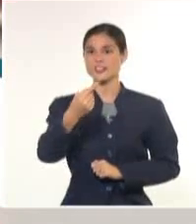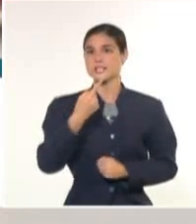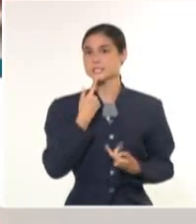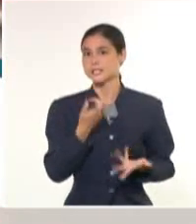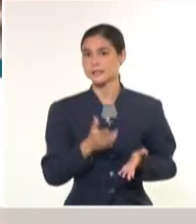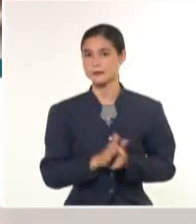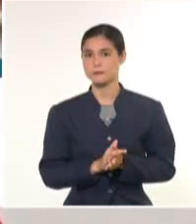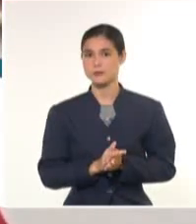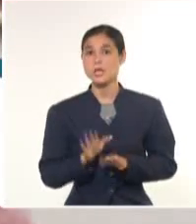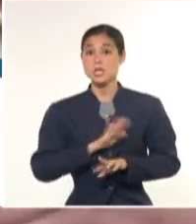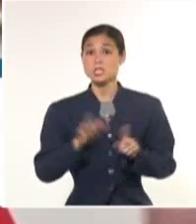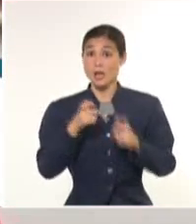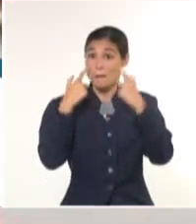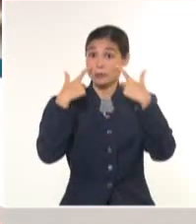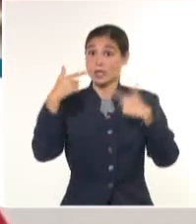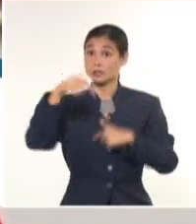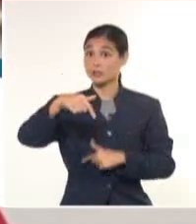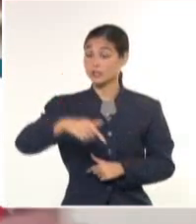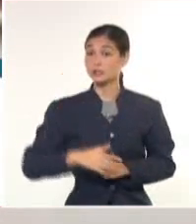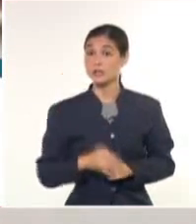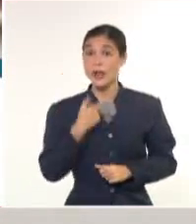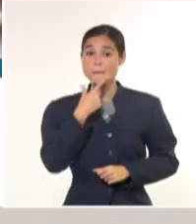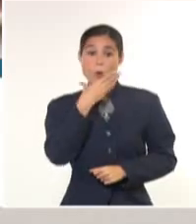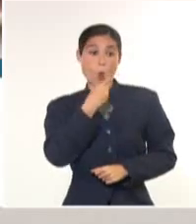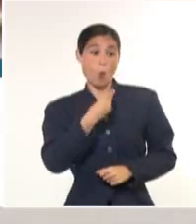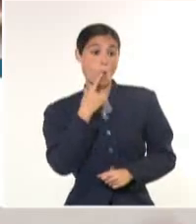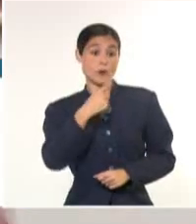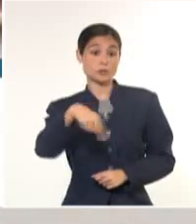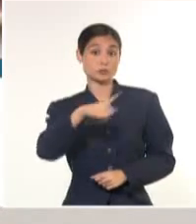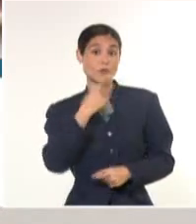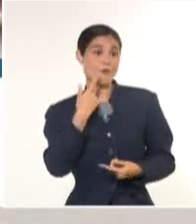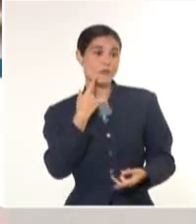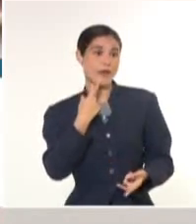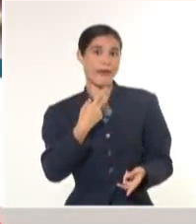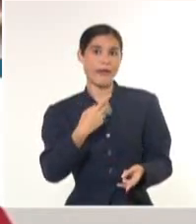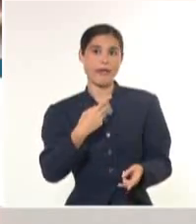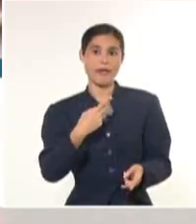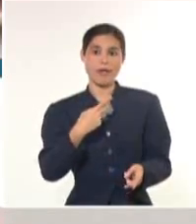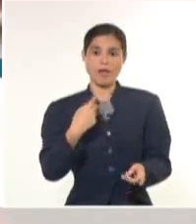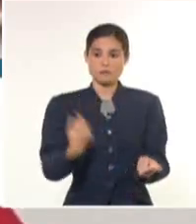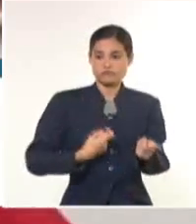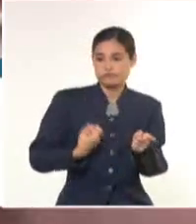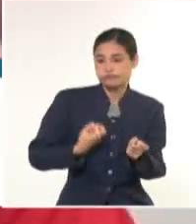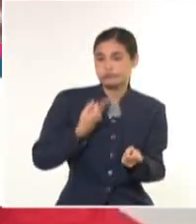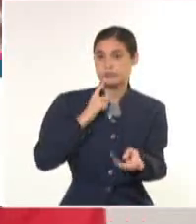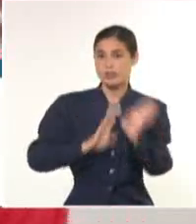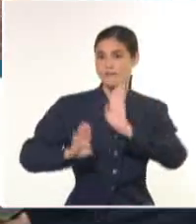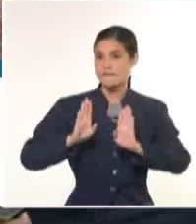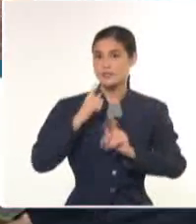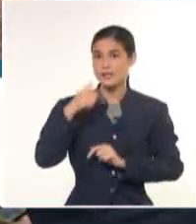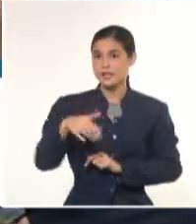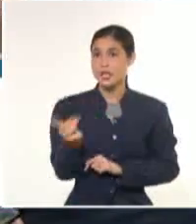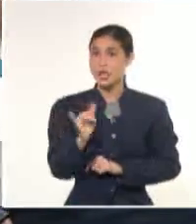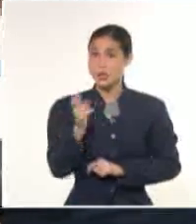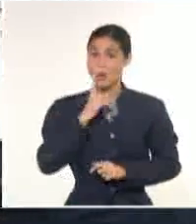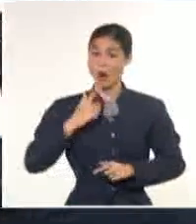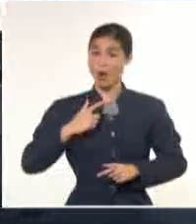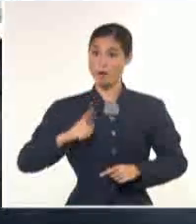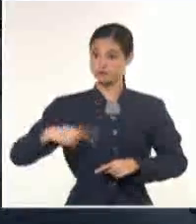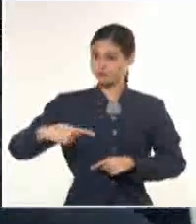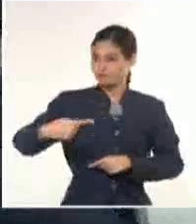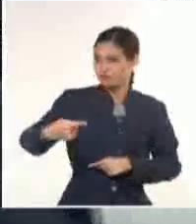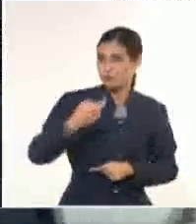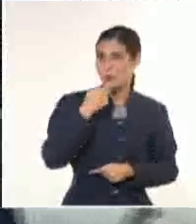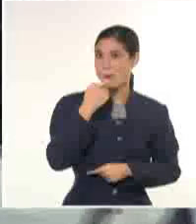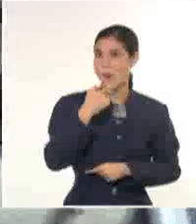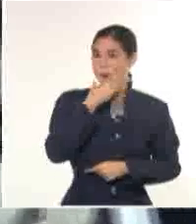era necesario que los muchachos fueran los que sintieran la historia de la organización de la patria propiamente y que fueran capaces de replicarlo al resto de los